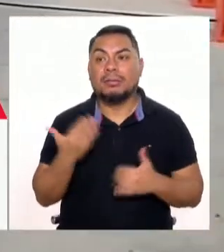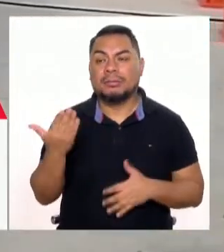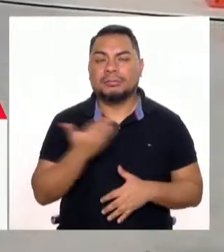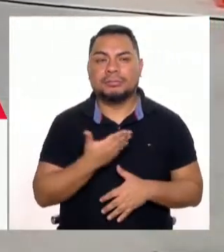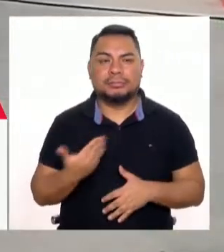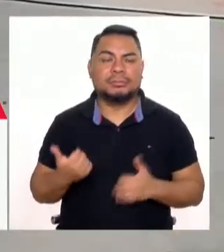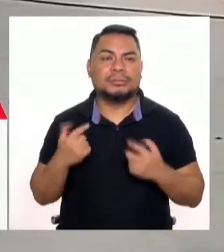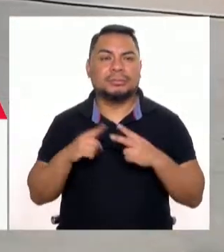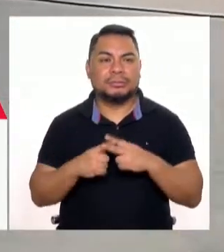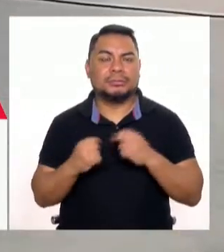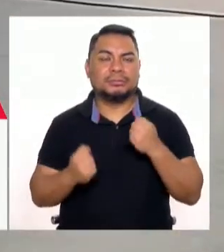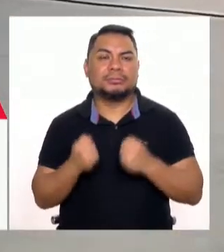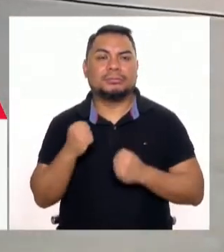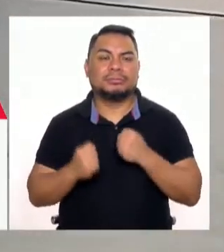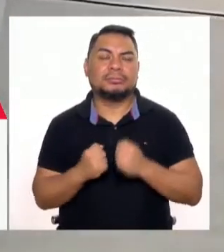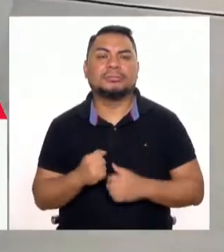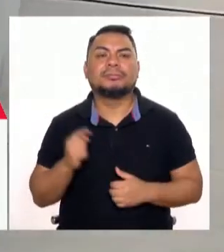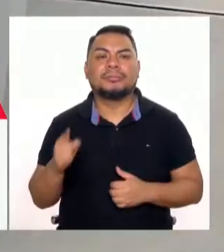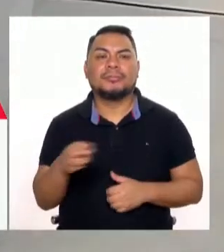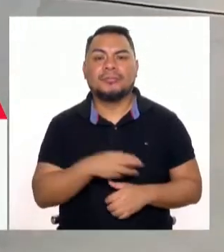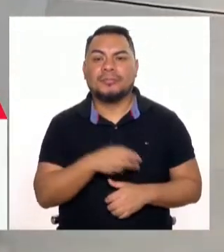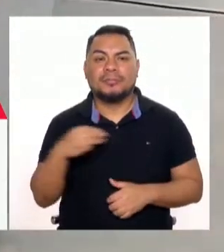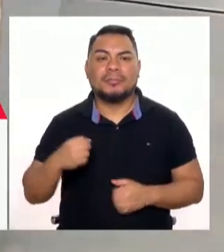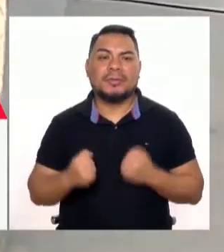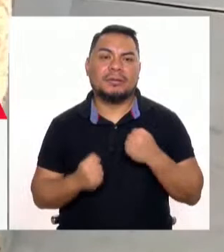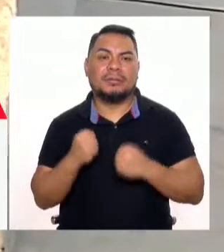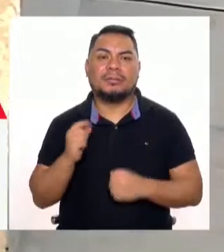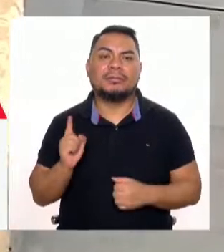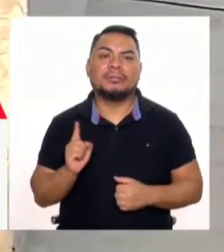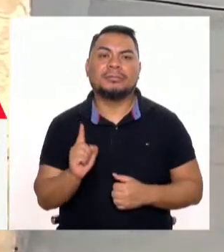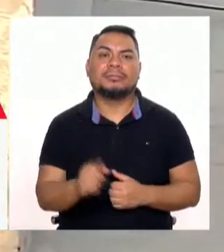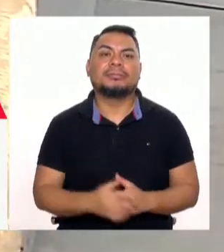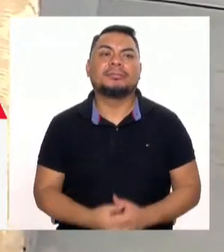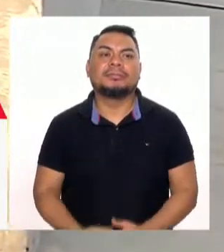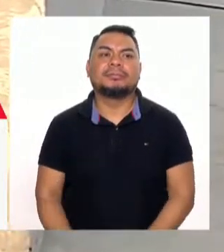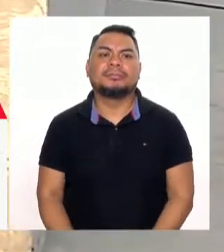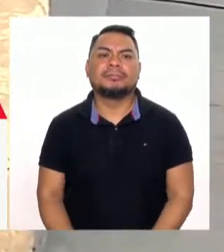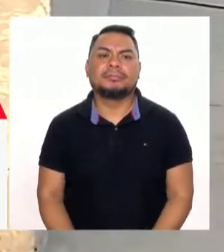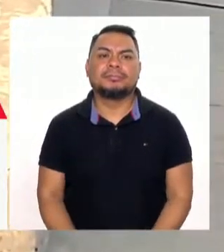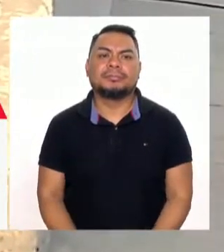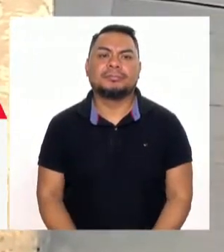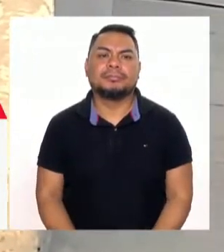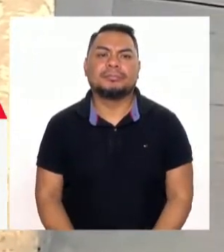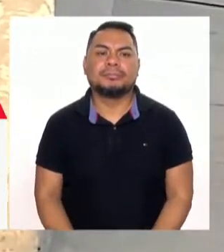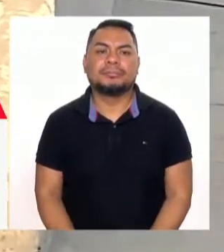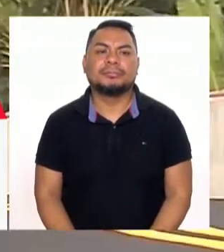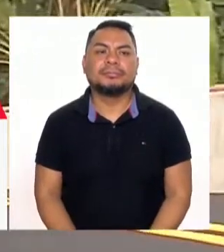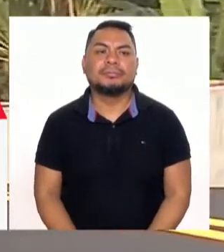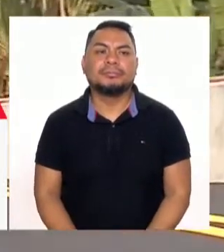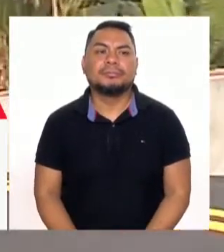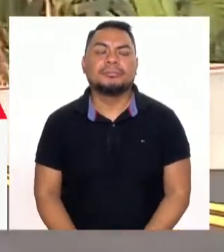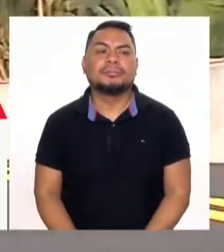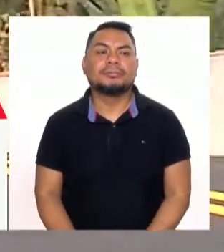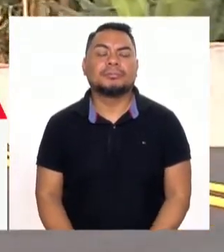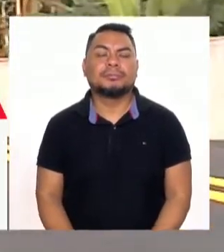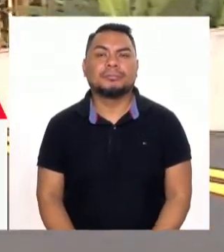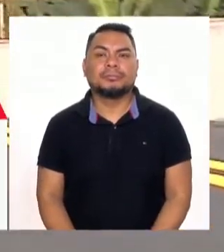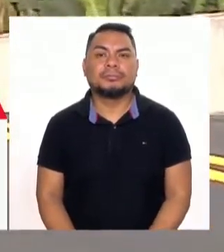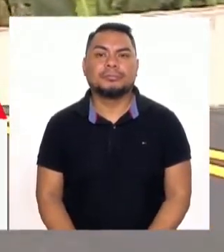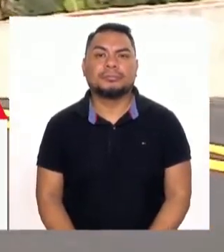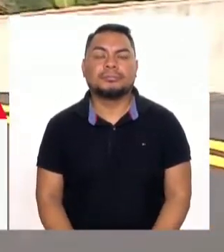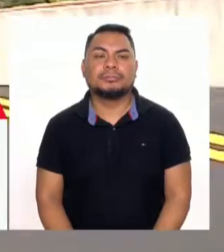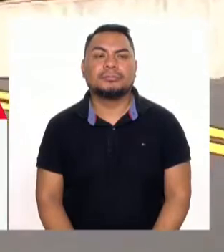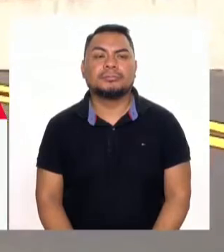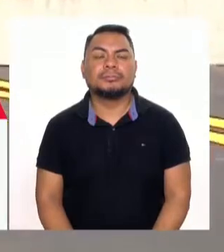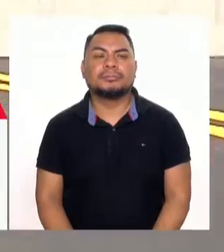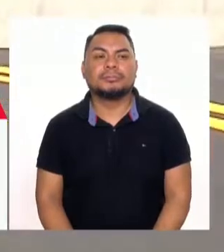a correr al costado de los ministros de estado el alcalde del distrito y el gobernador regional son